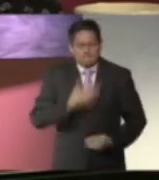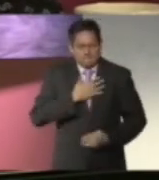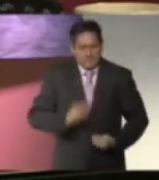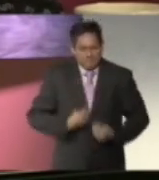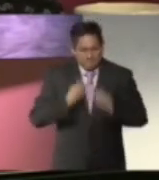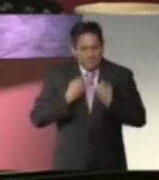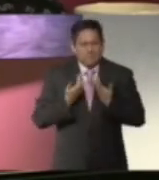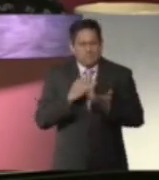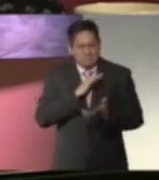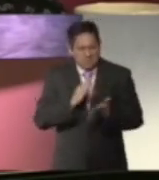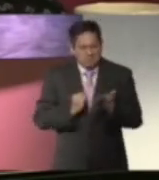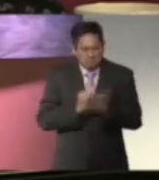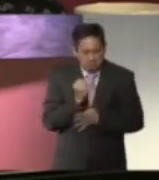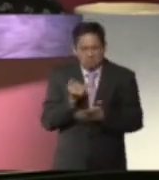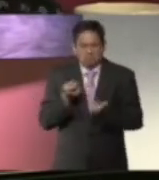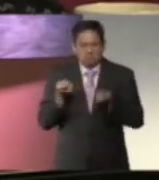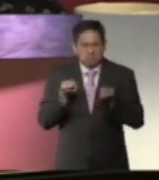importante